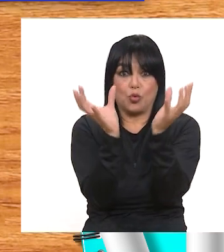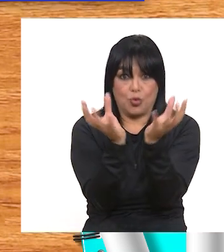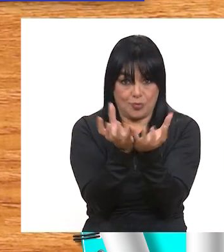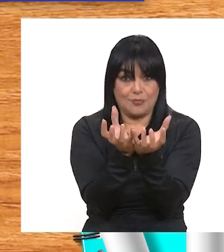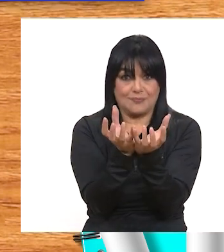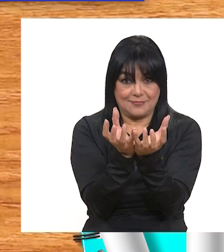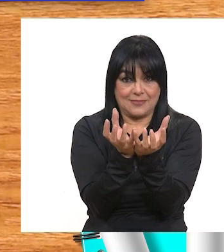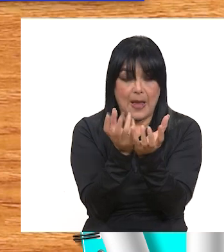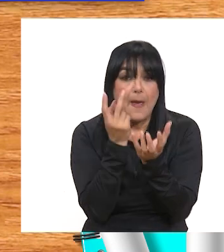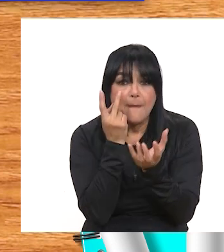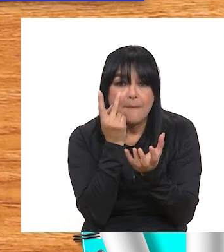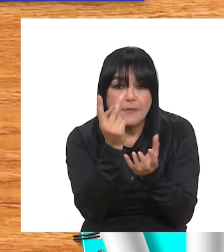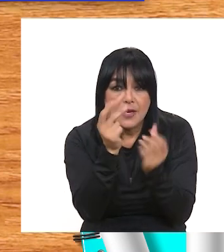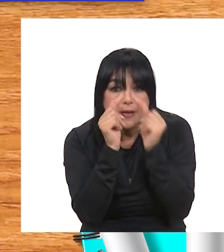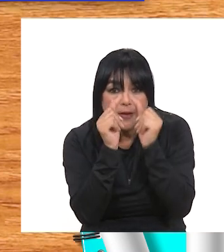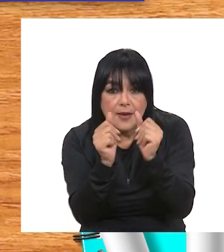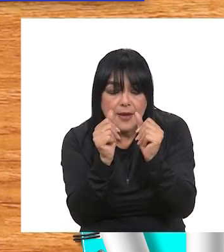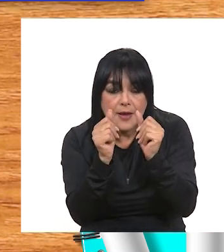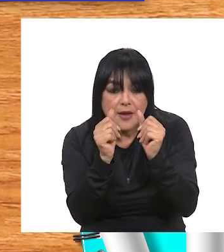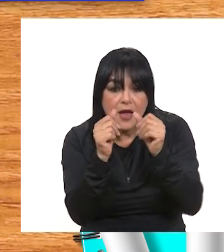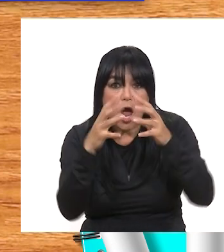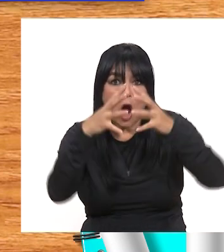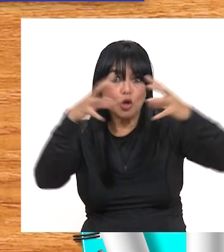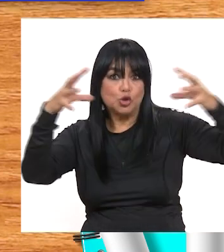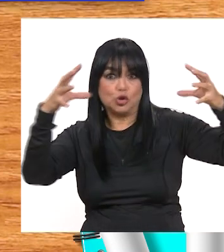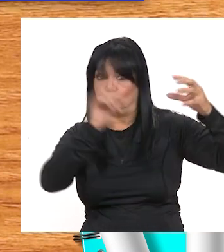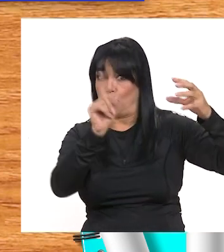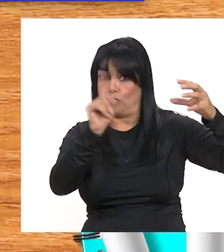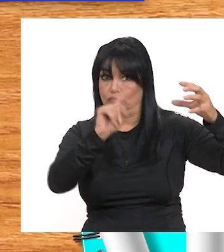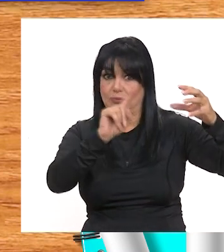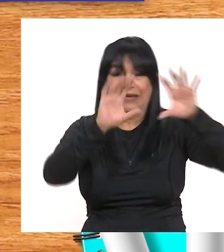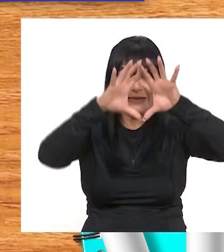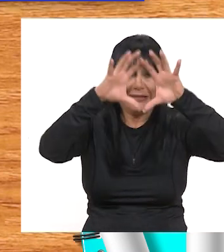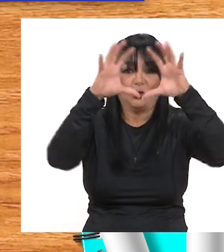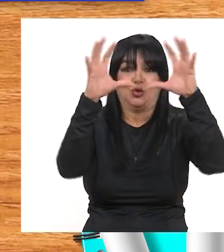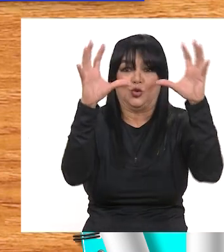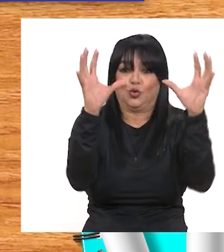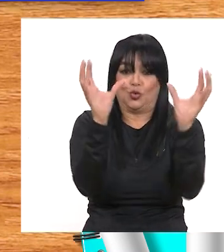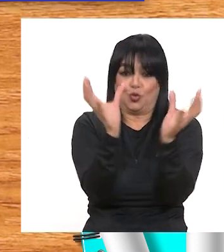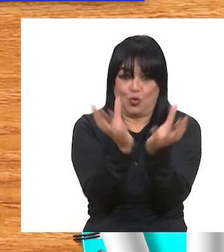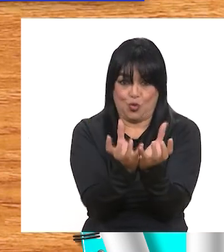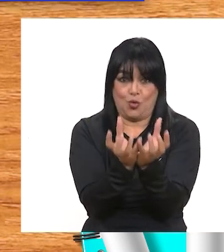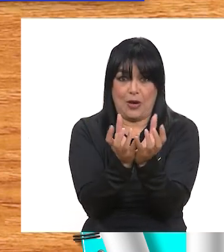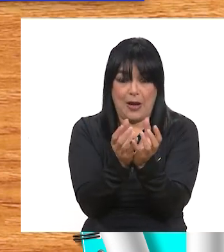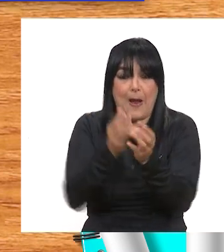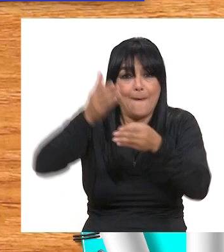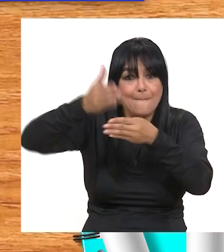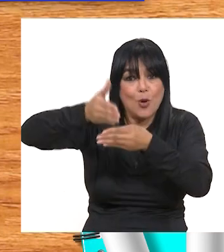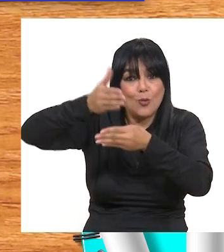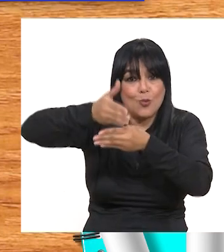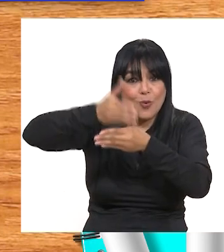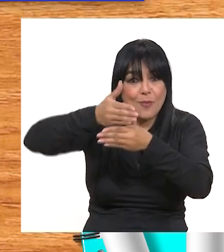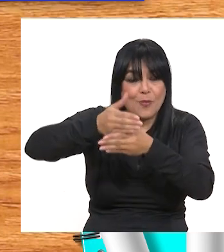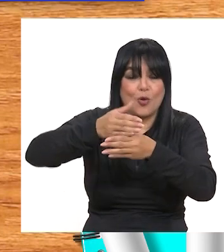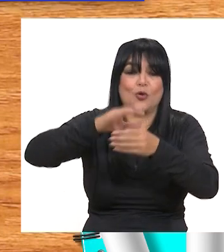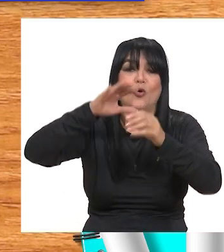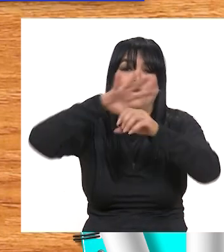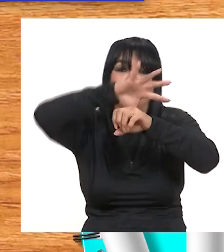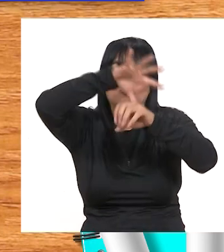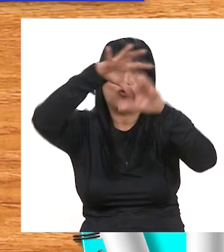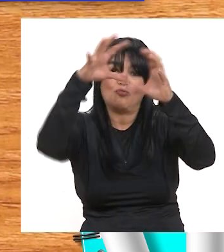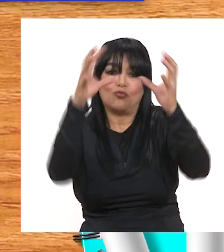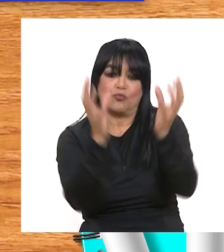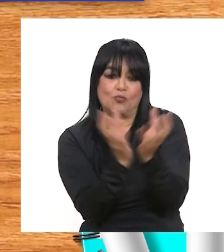deseado. Vigila que su forma sea esférica. Llena poco a poco el periódico